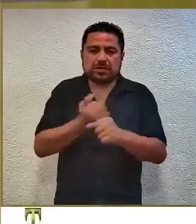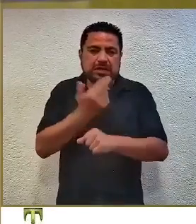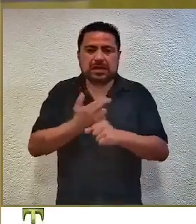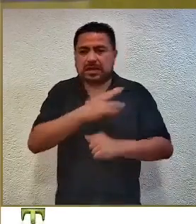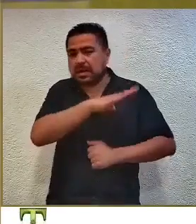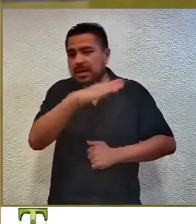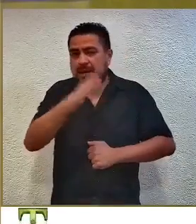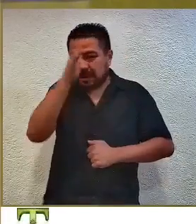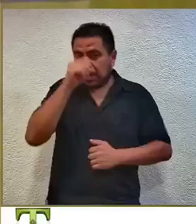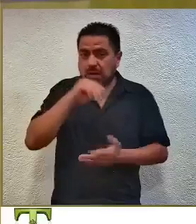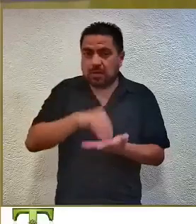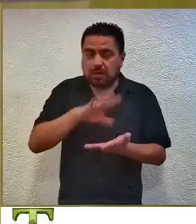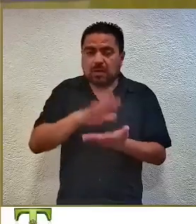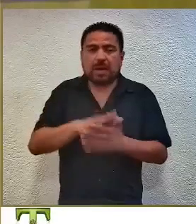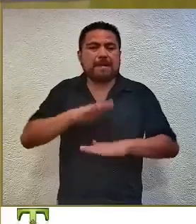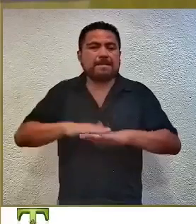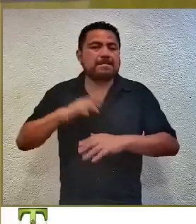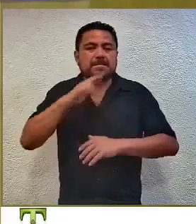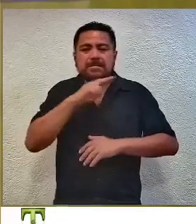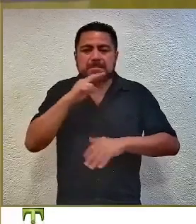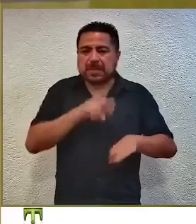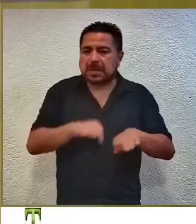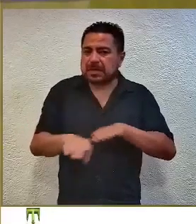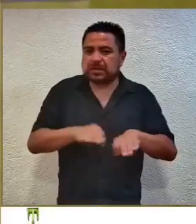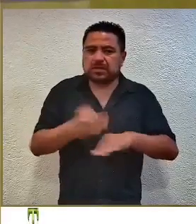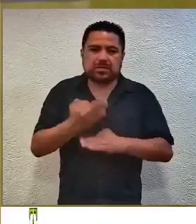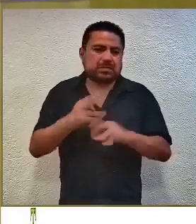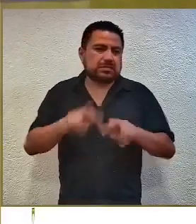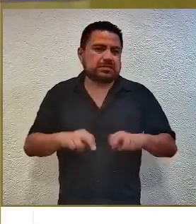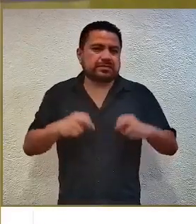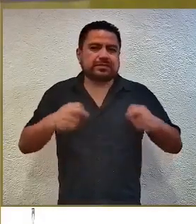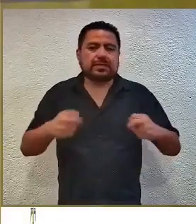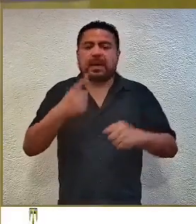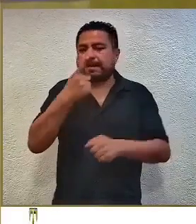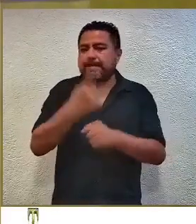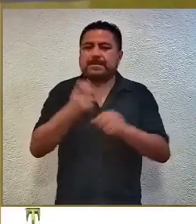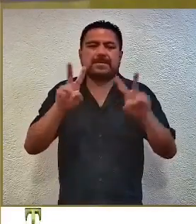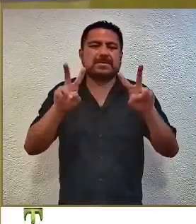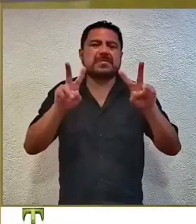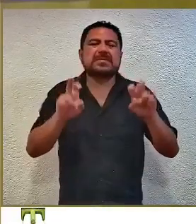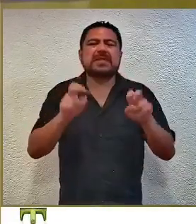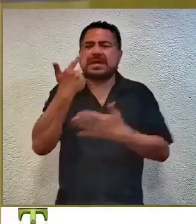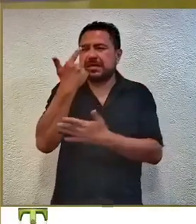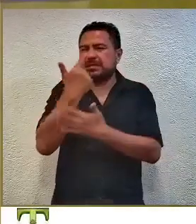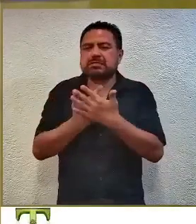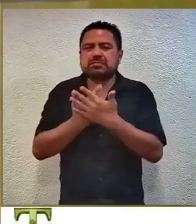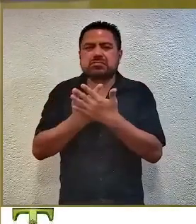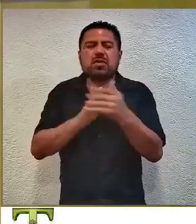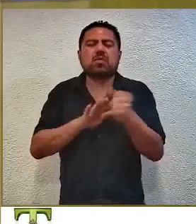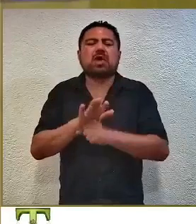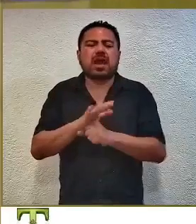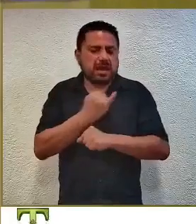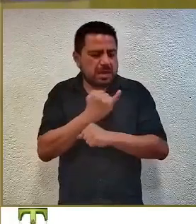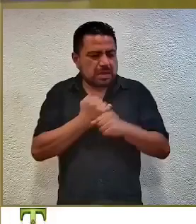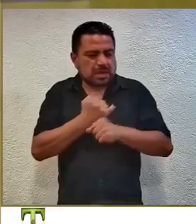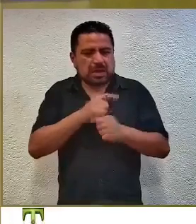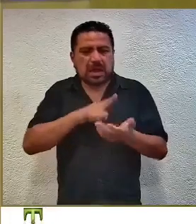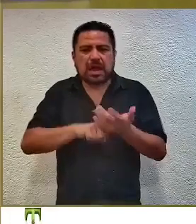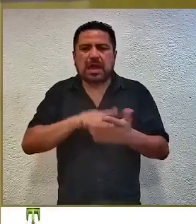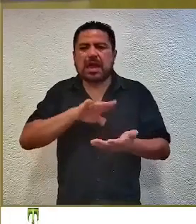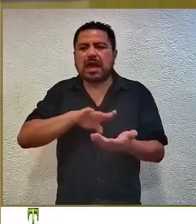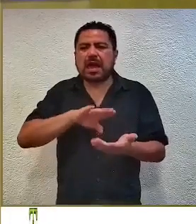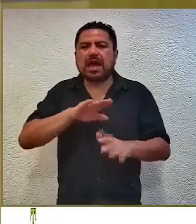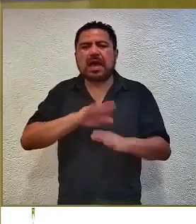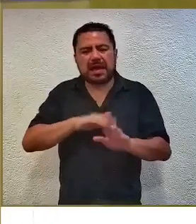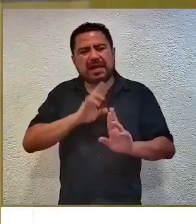de Acuerdos a efecto de agilizar los trabajos de esta sesión. El primer asunto listado para analizar y resolver en